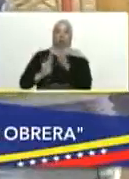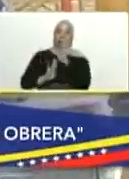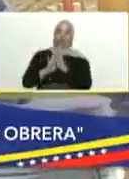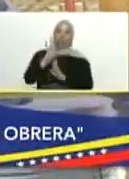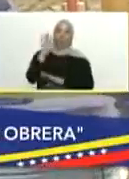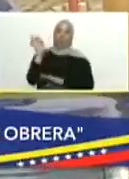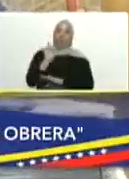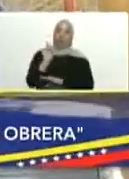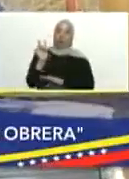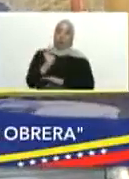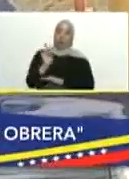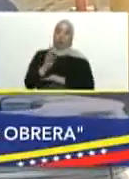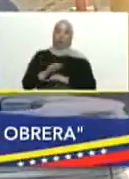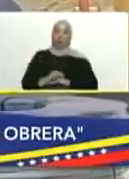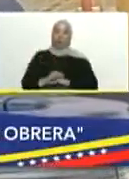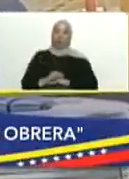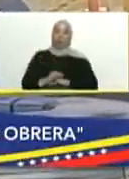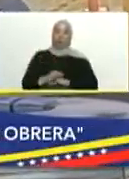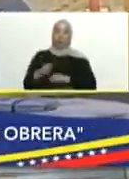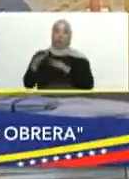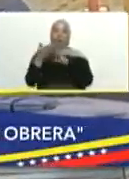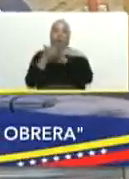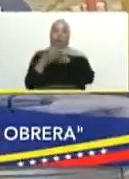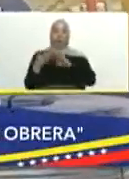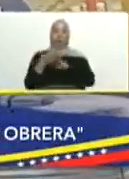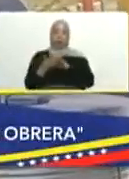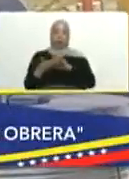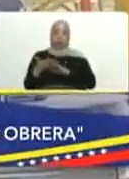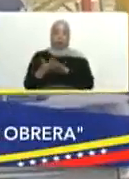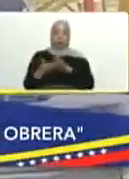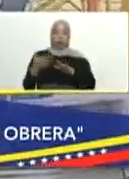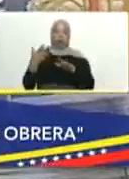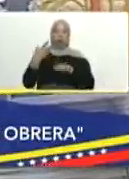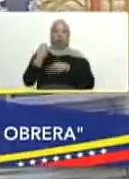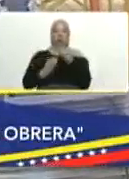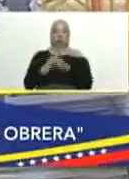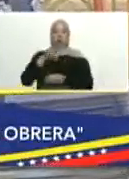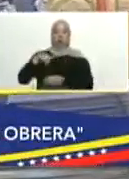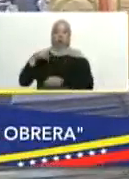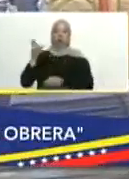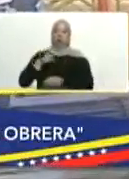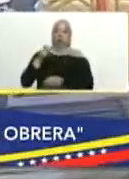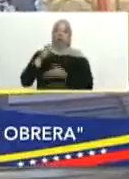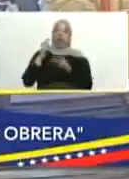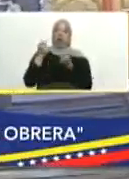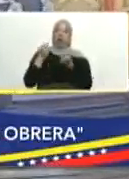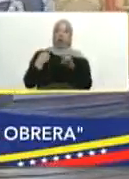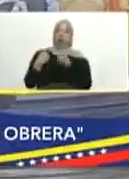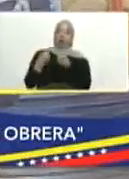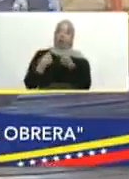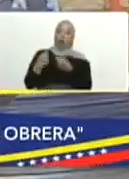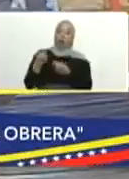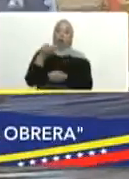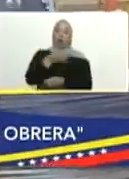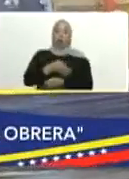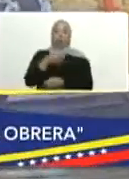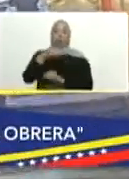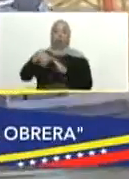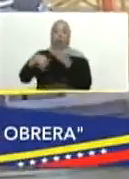de Venezuela para la resolución de los asuntos que necesita nuestra economía y sobre todo